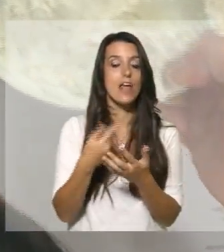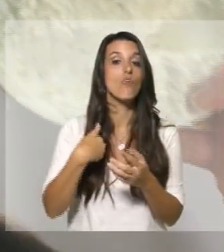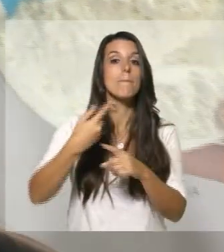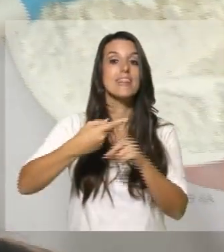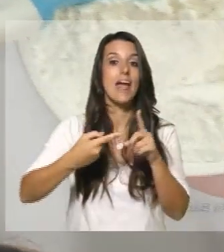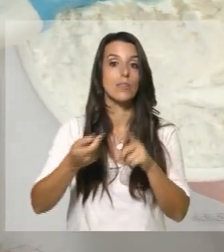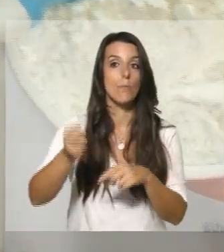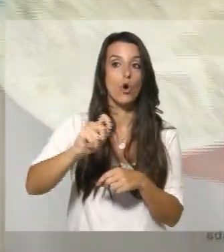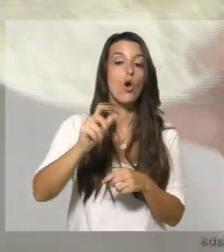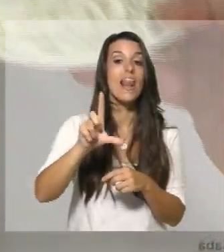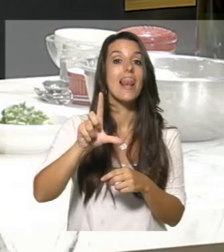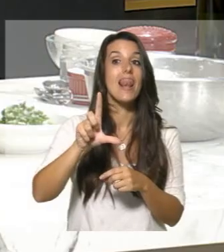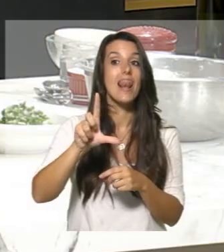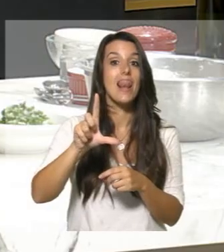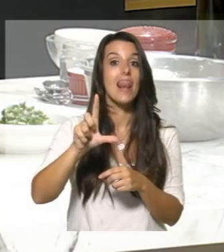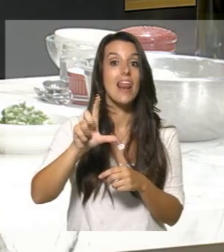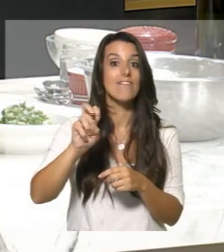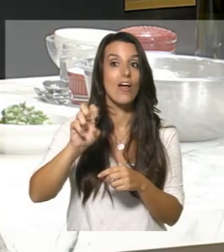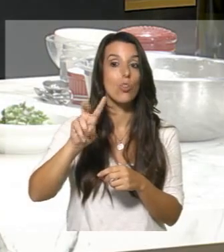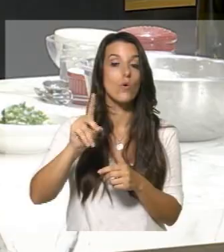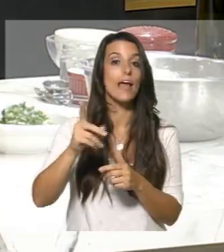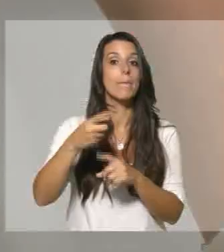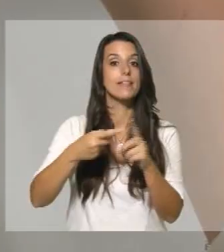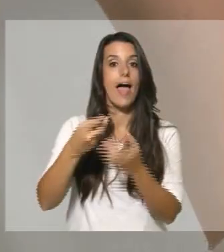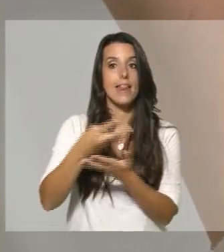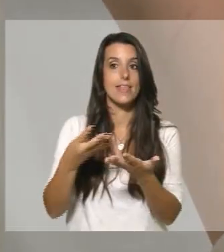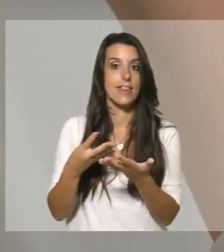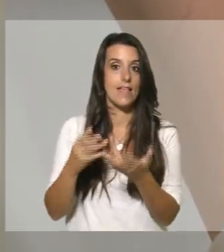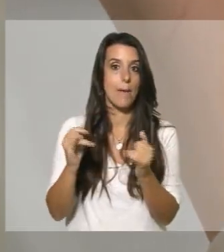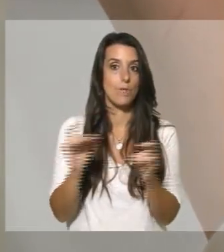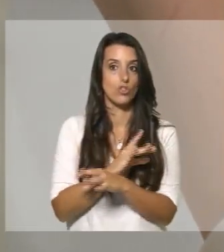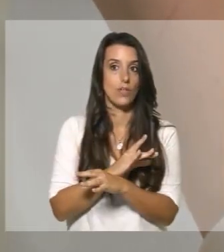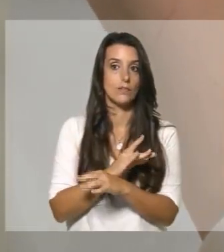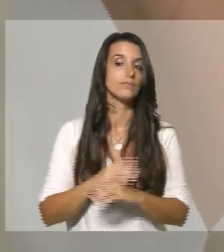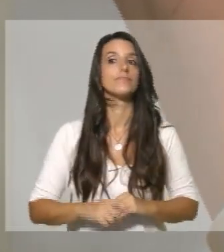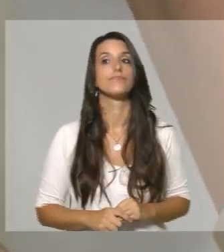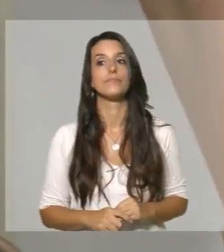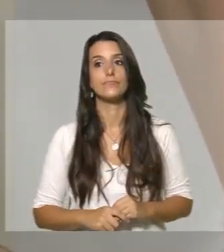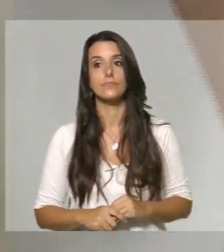a poner la levadura antes y la mitad de la harina que ya la tenía medida acá.